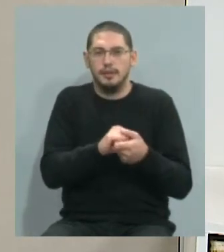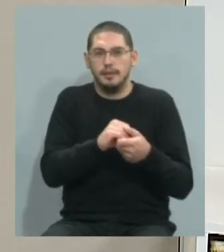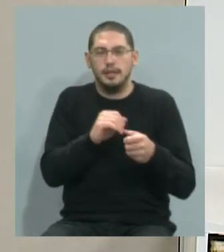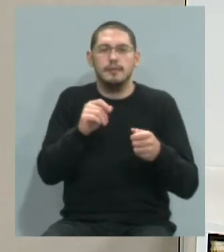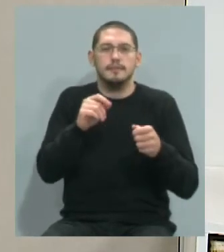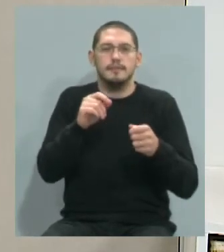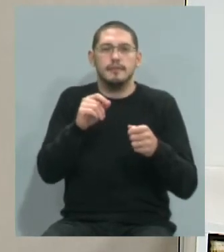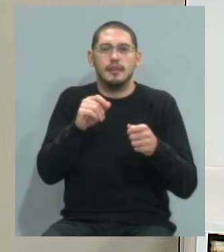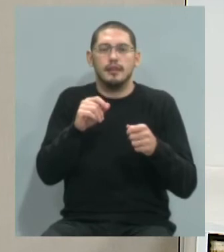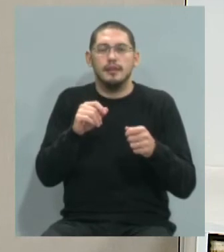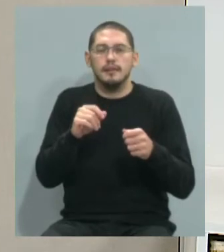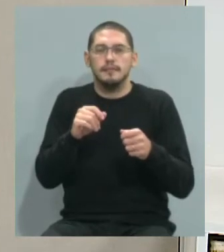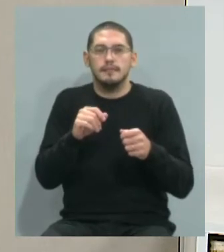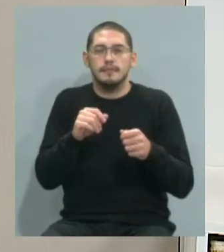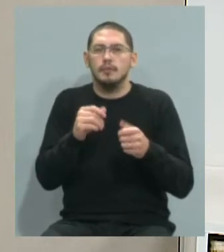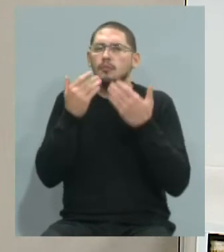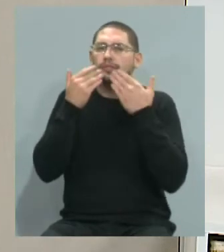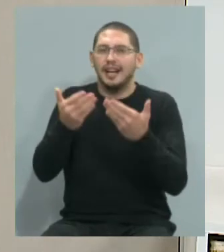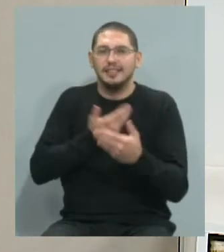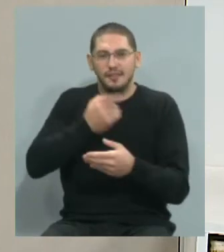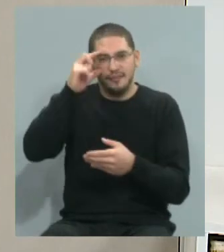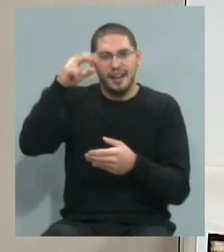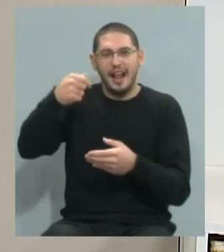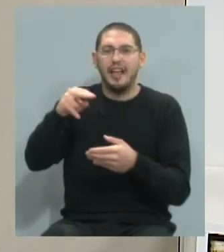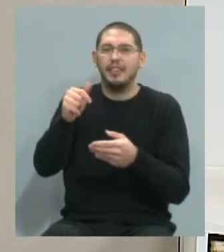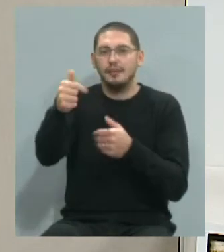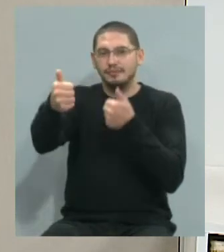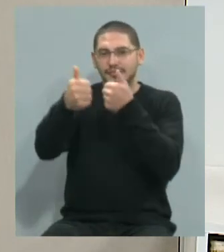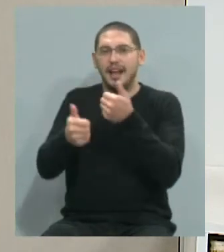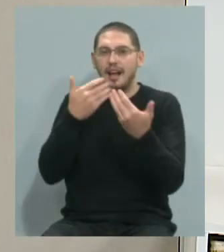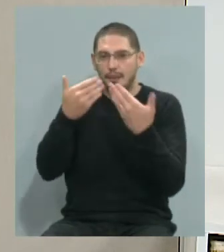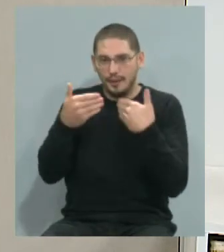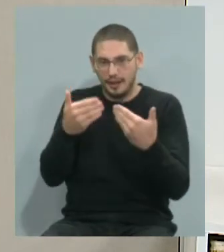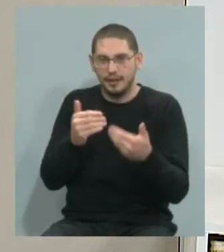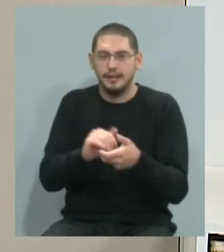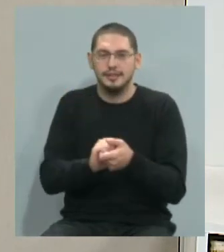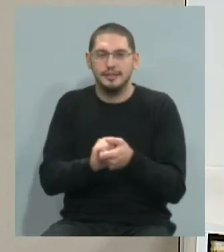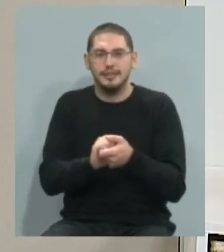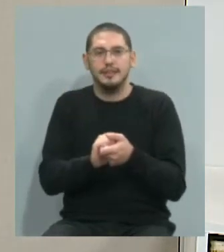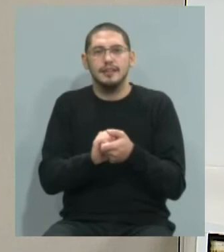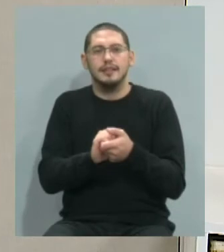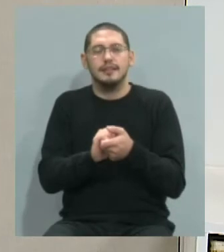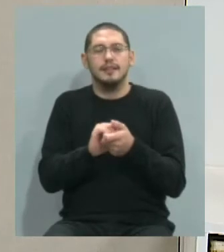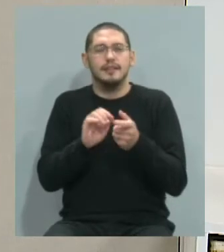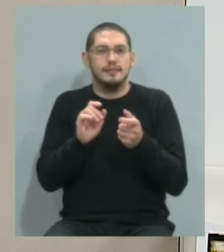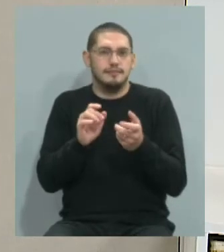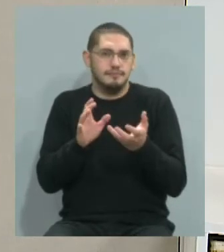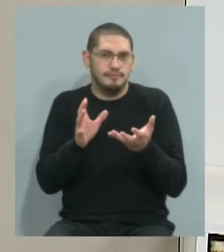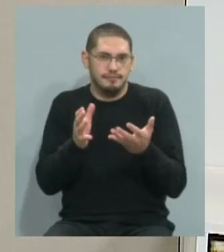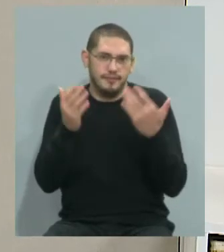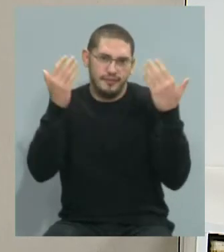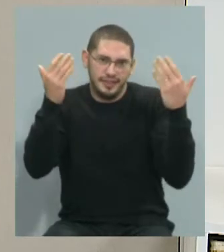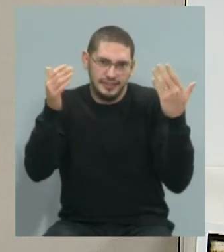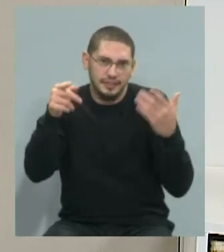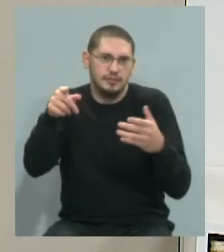la población. Sin duda. Fernanda, un placer poder hablar con usted estos minutos. La